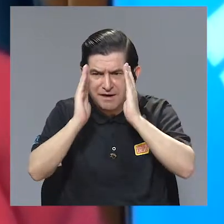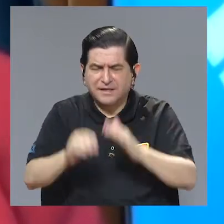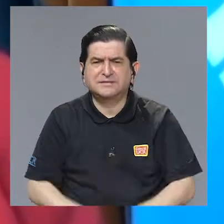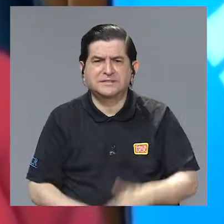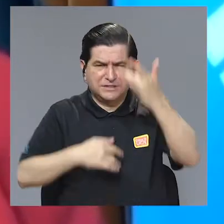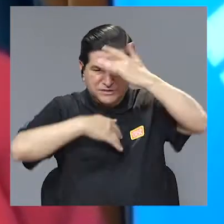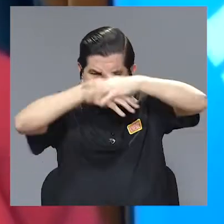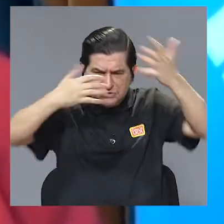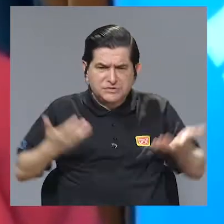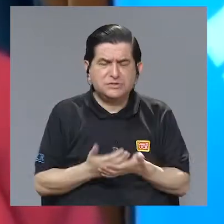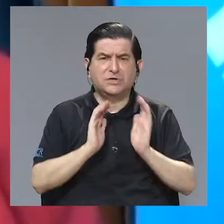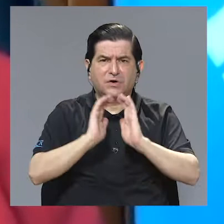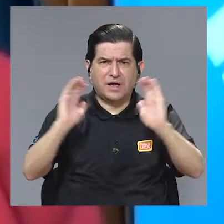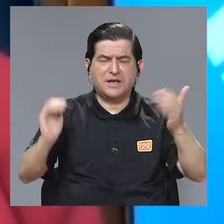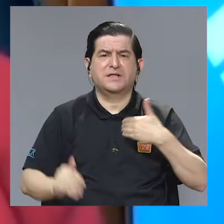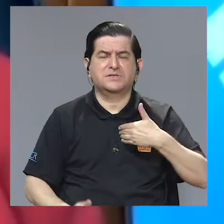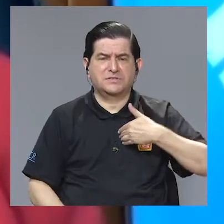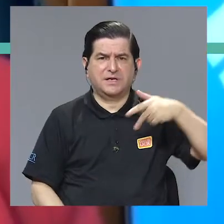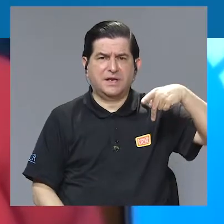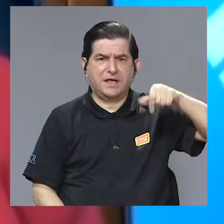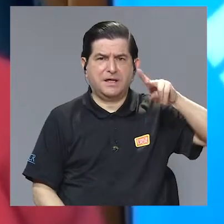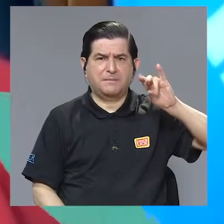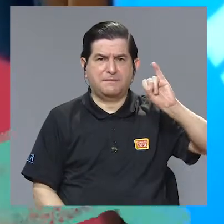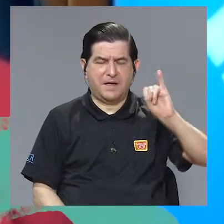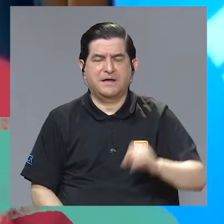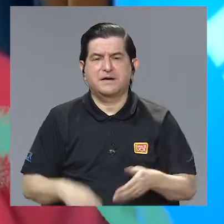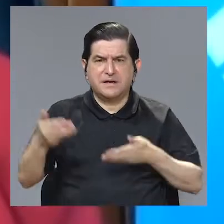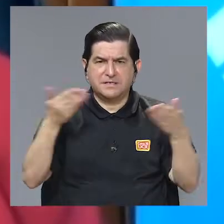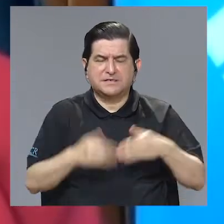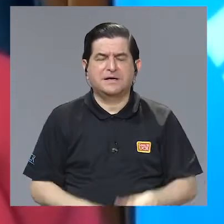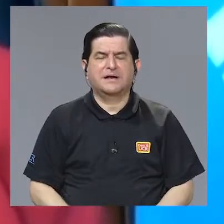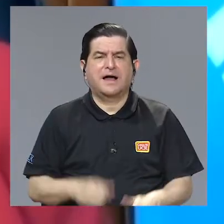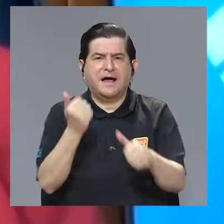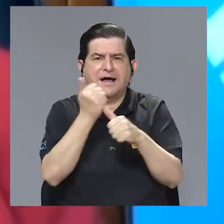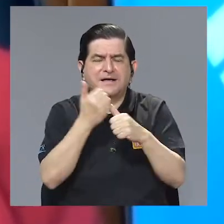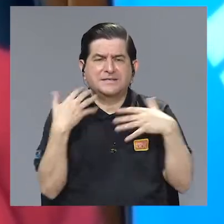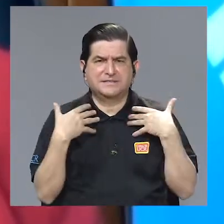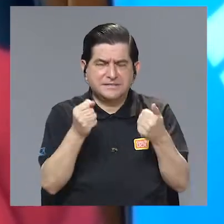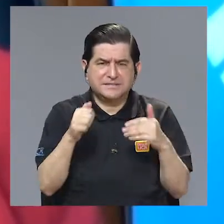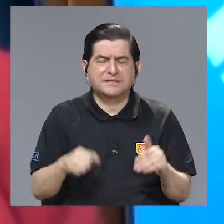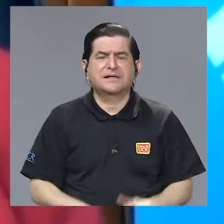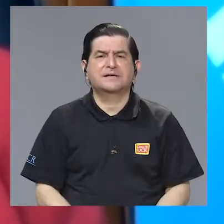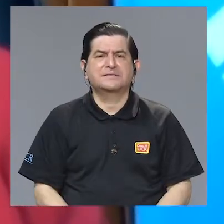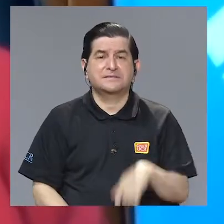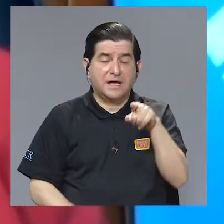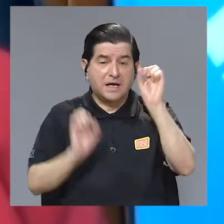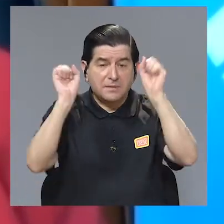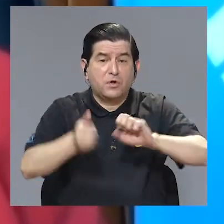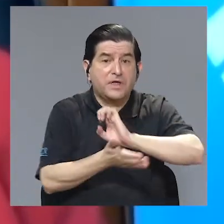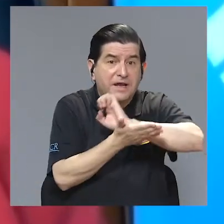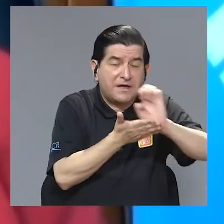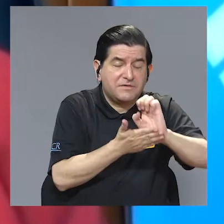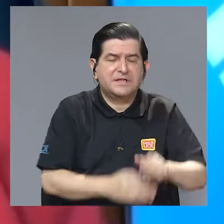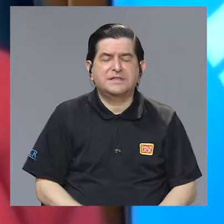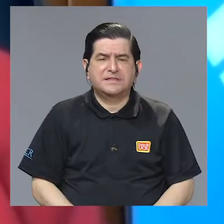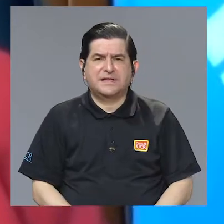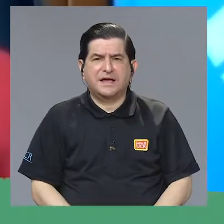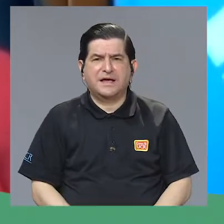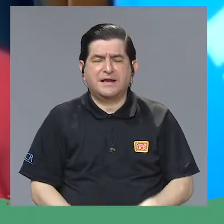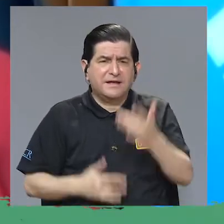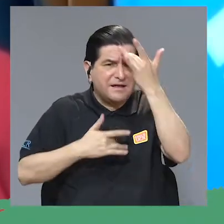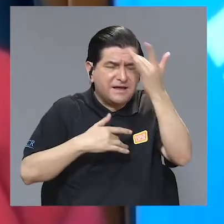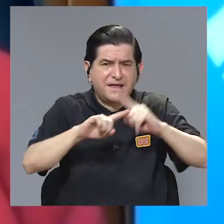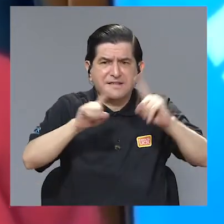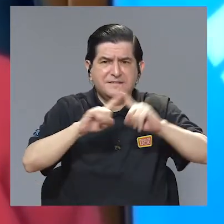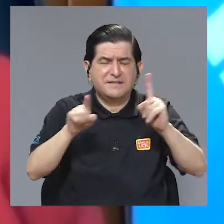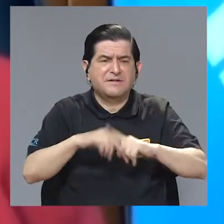atender la pandemia a los niños que recibe el patronato, por ejemplo los servicios de asistencia sanitaria temporal para prevenir contagios en